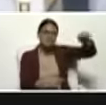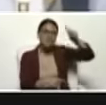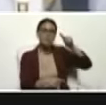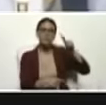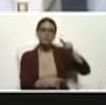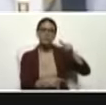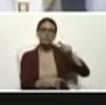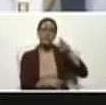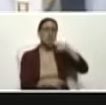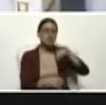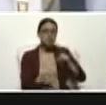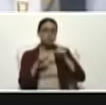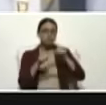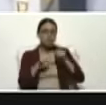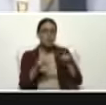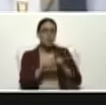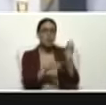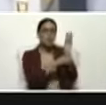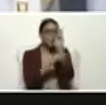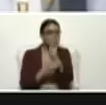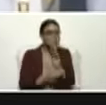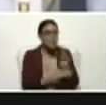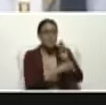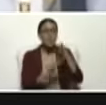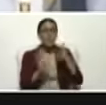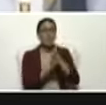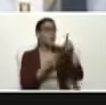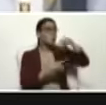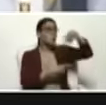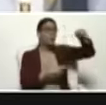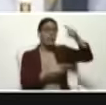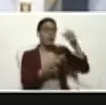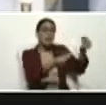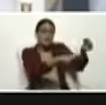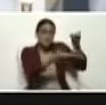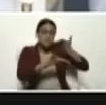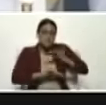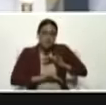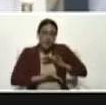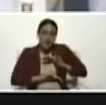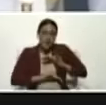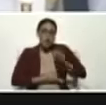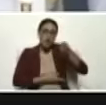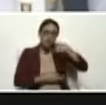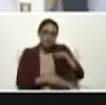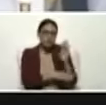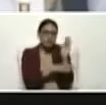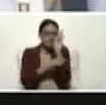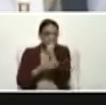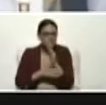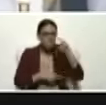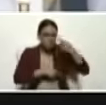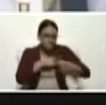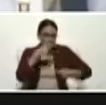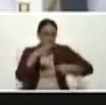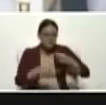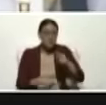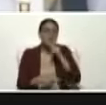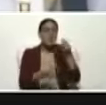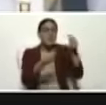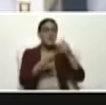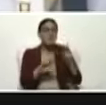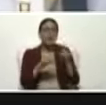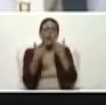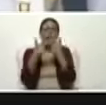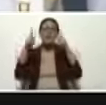hemos preservado el bien más preciado que nos dejaran los libertadores y el